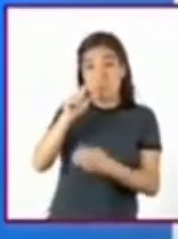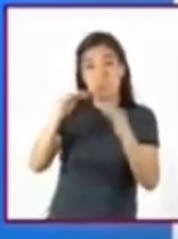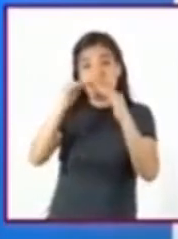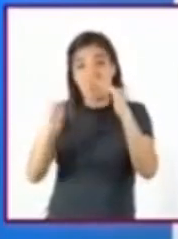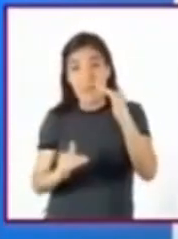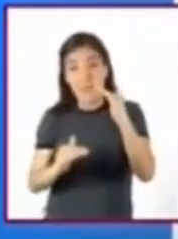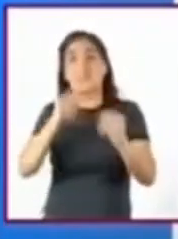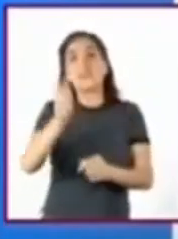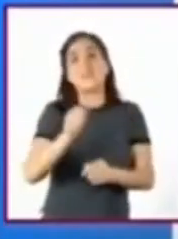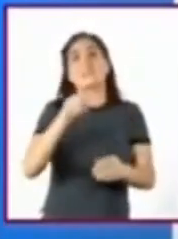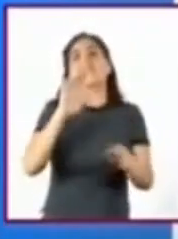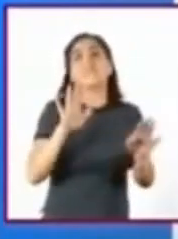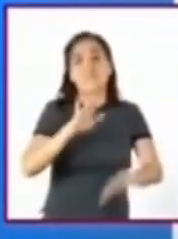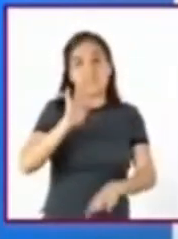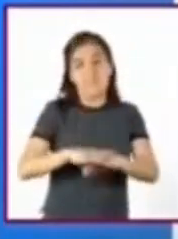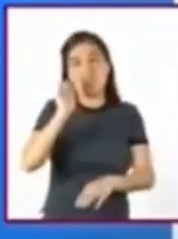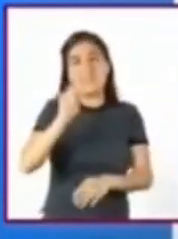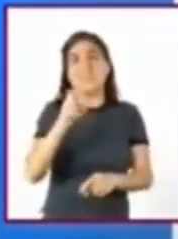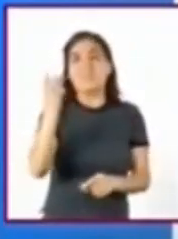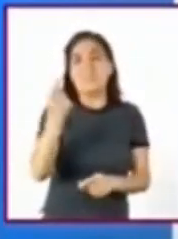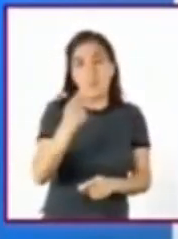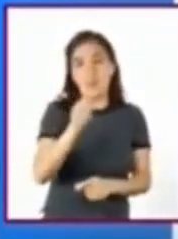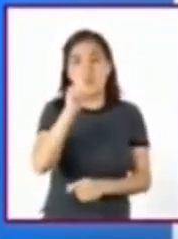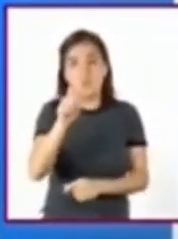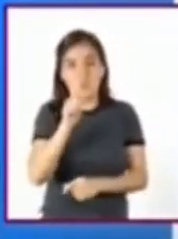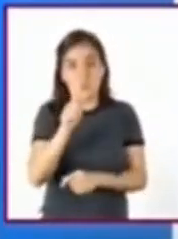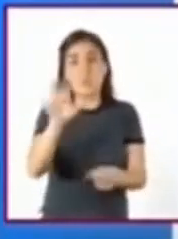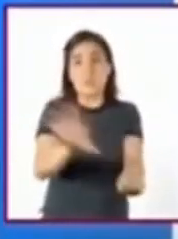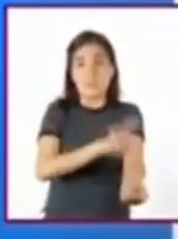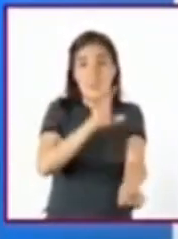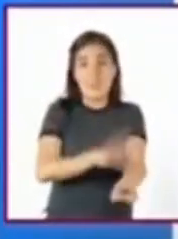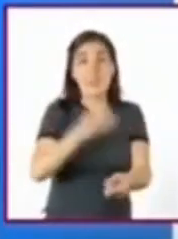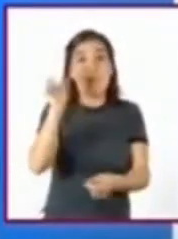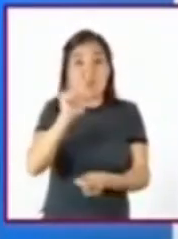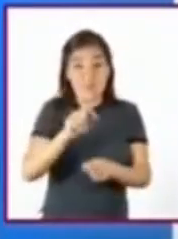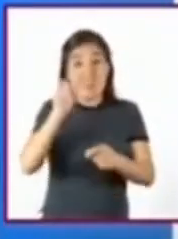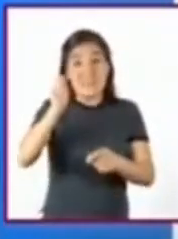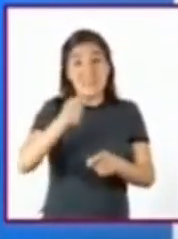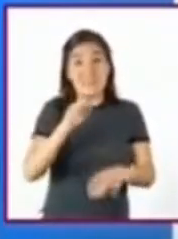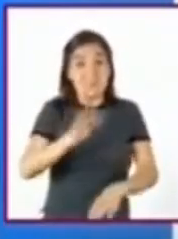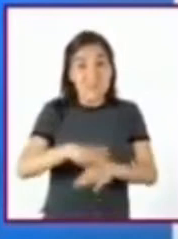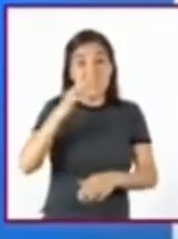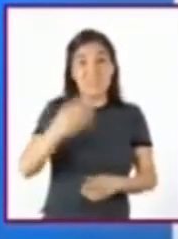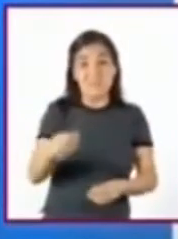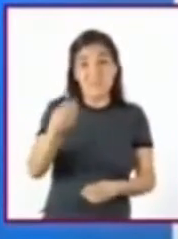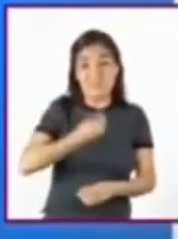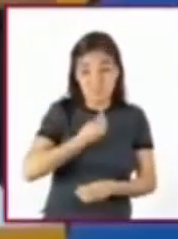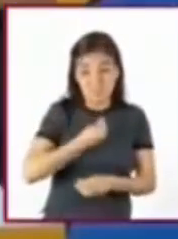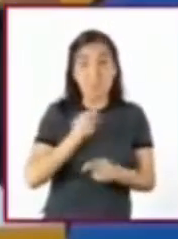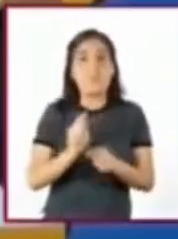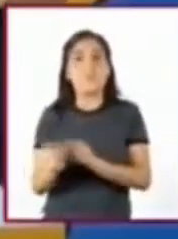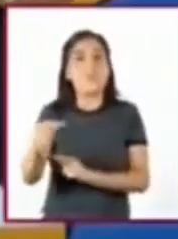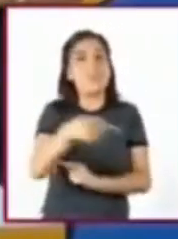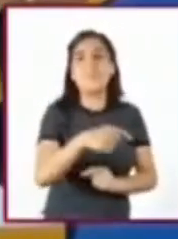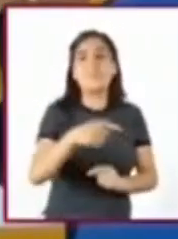gran corriente. Sin embargo, si la resistencia es grande, menos electrones pueden circular.